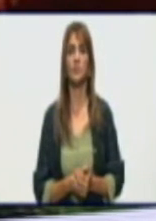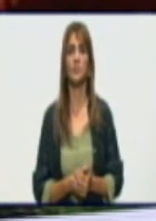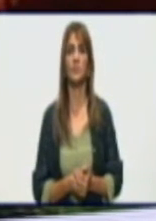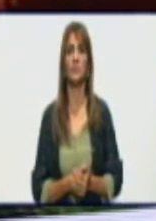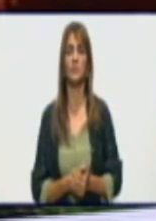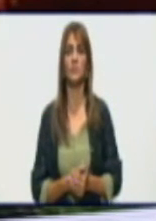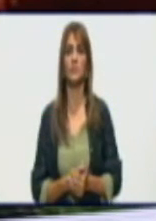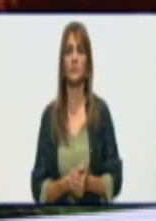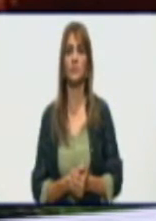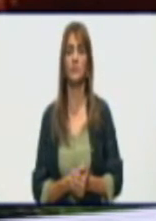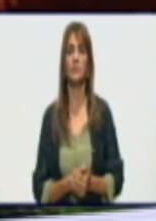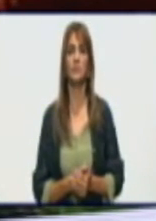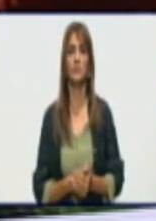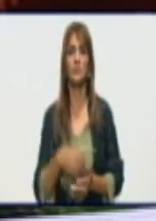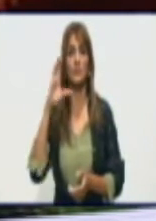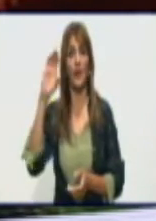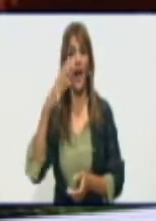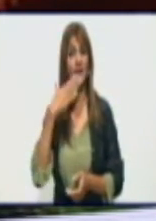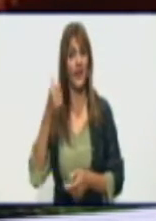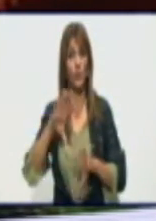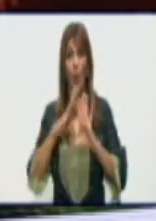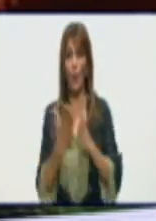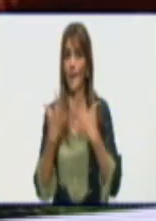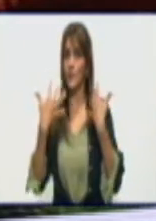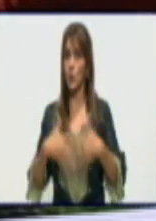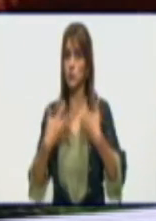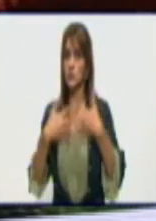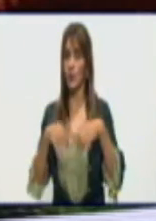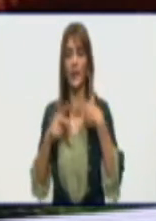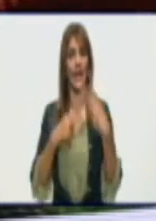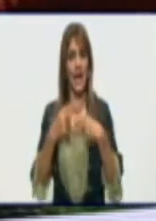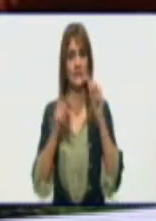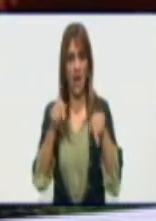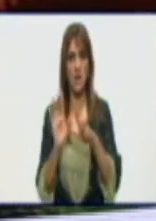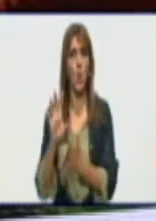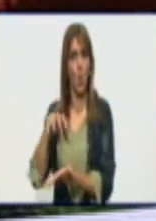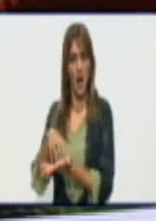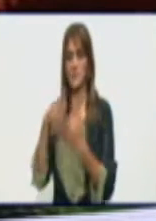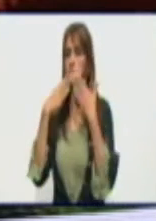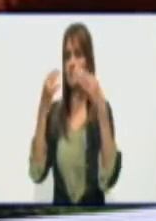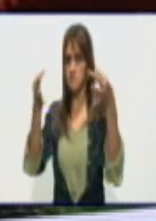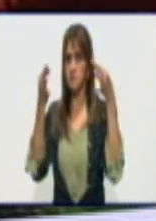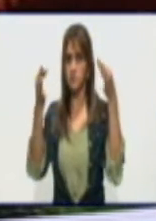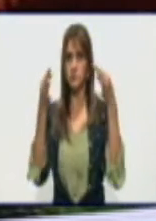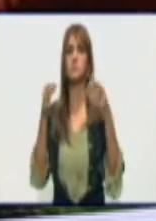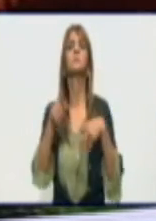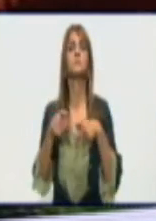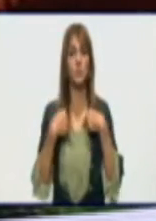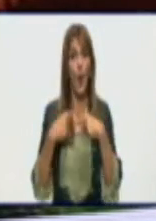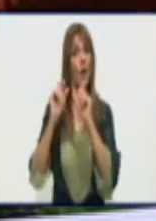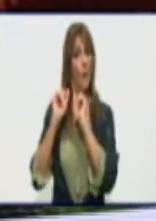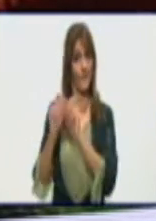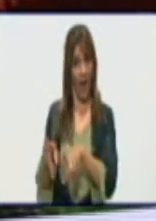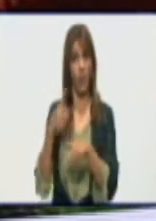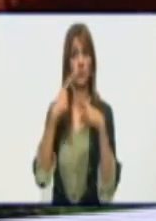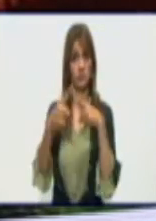mejor no tiene la calidad requerida. Y verdaderamente, lo digo con propiedad, porque he comprado productos